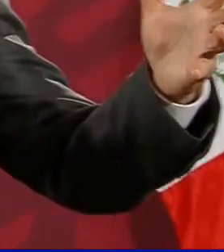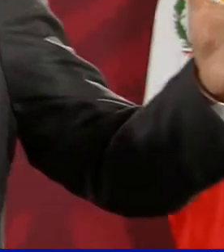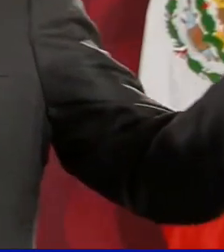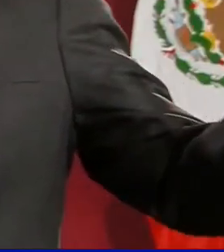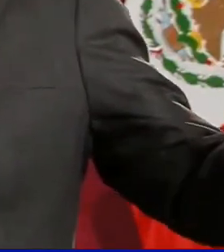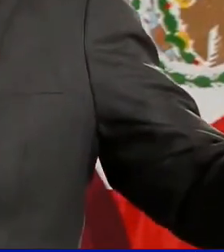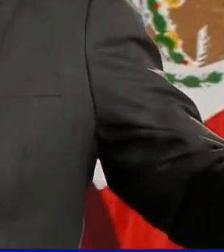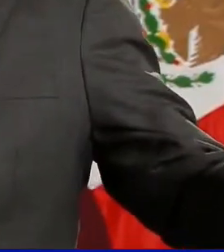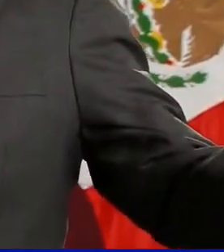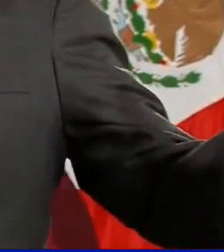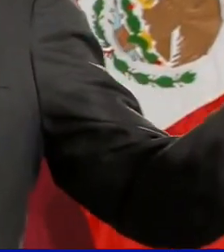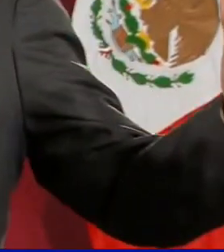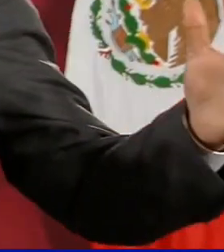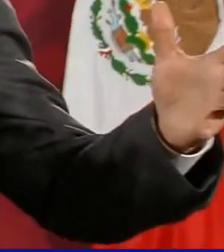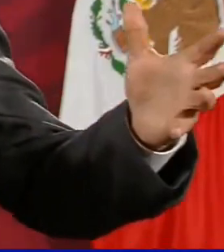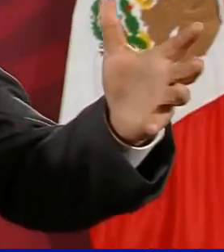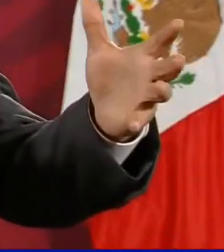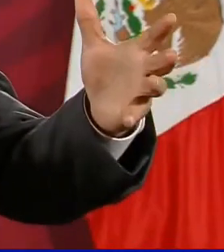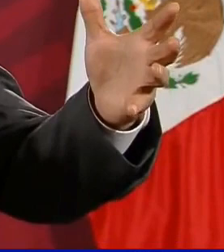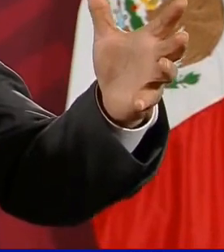en el proyecto de transformación